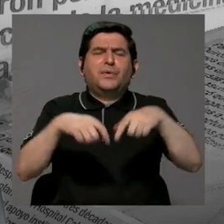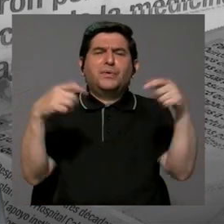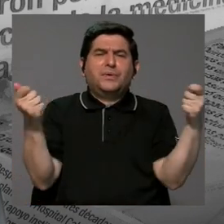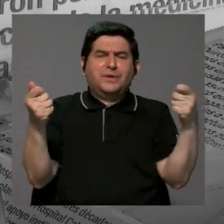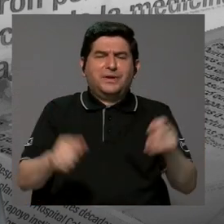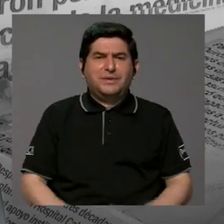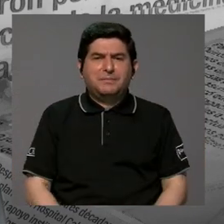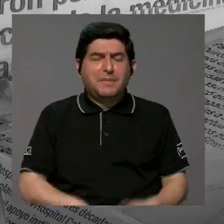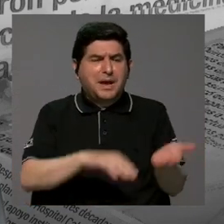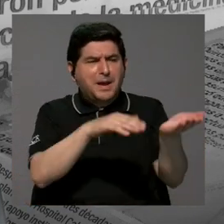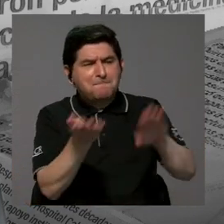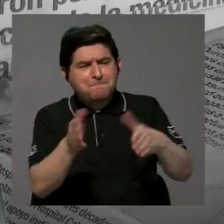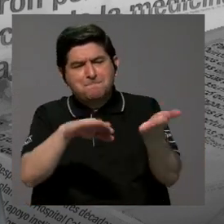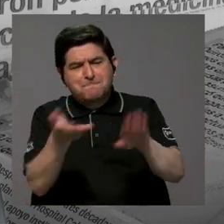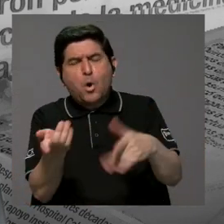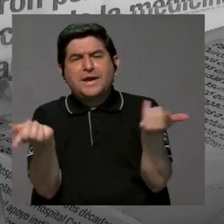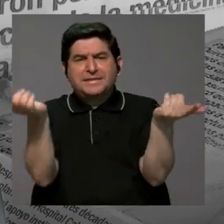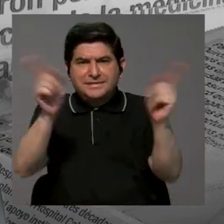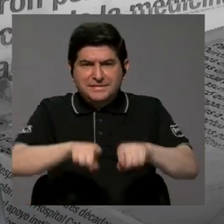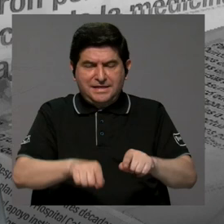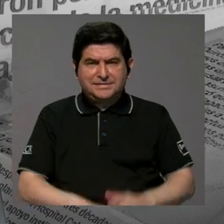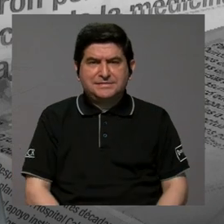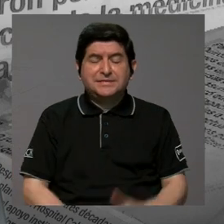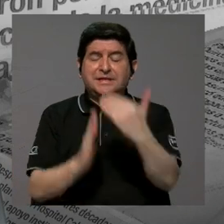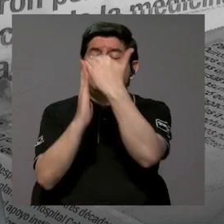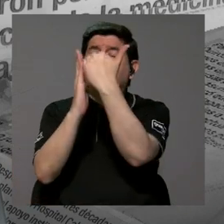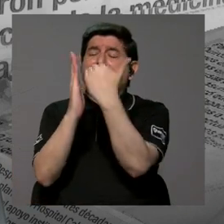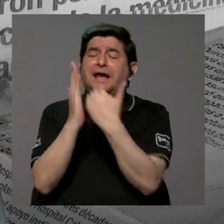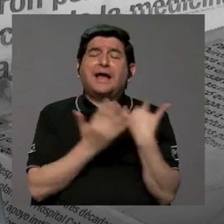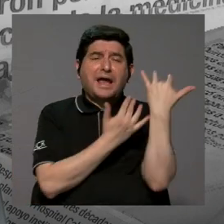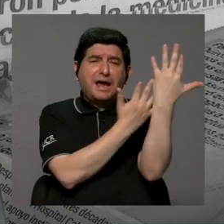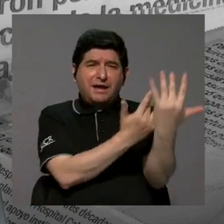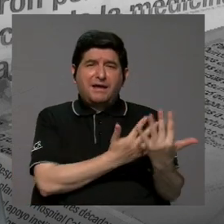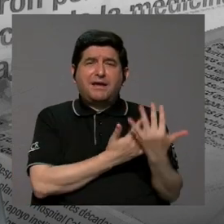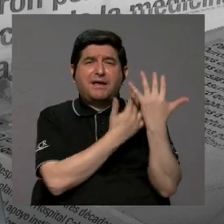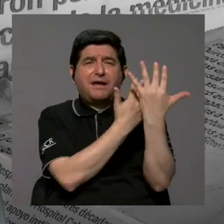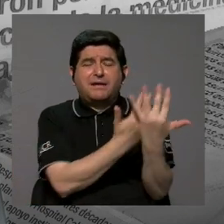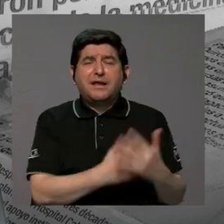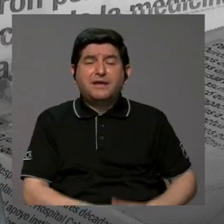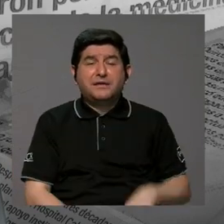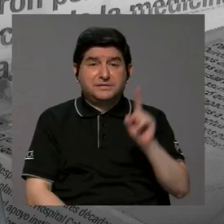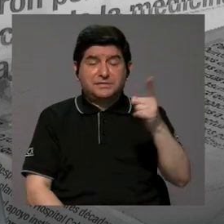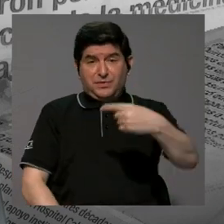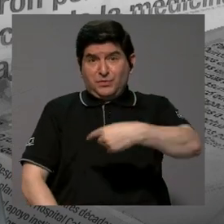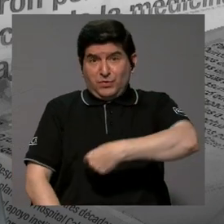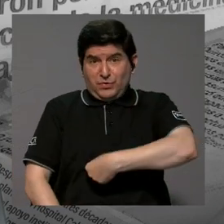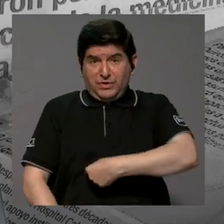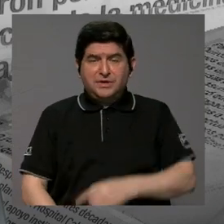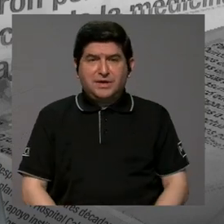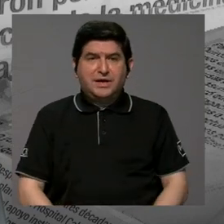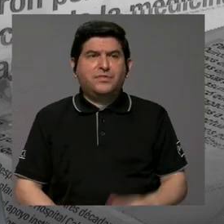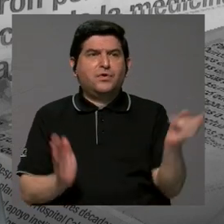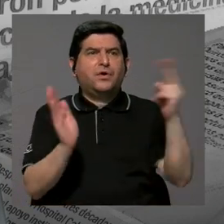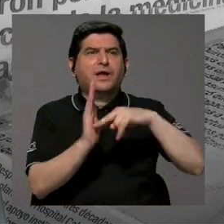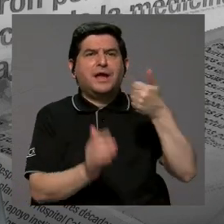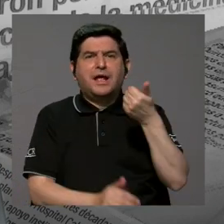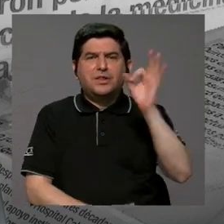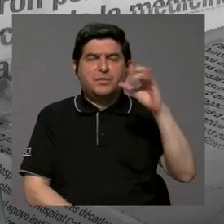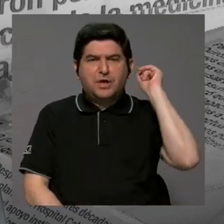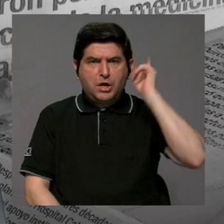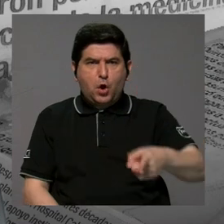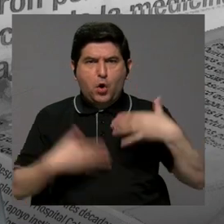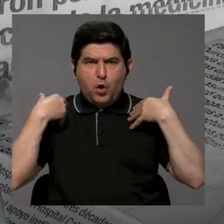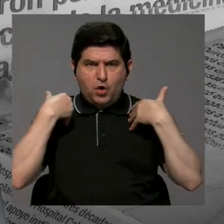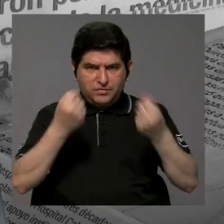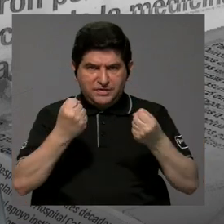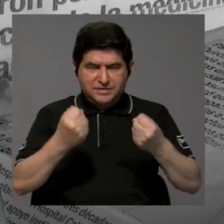prensa de las muertes que se estaban dando por la lista de espera, por estar esperando tanto un hígado, y lo que se emite es en el 2019